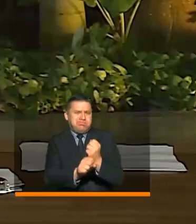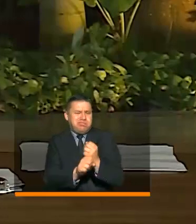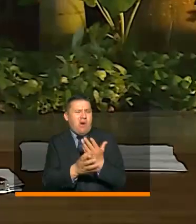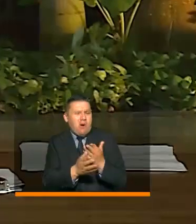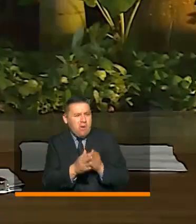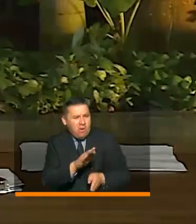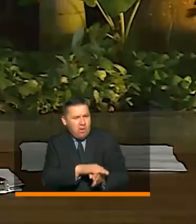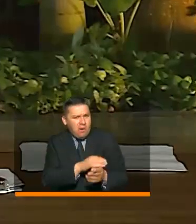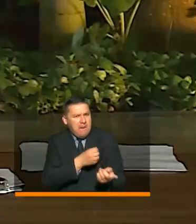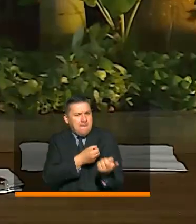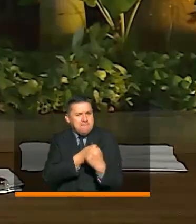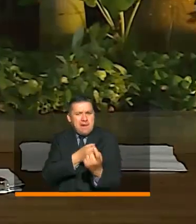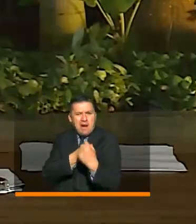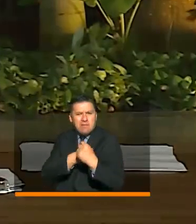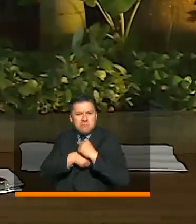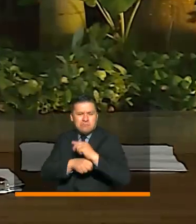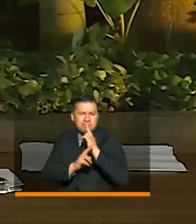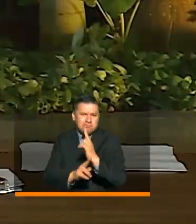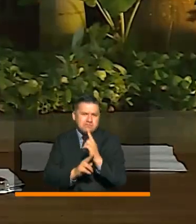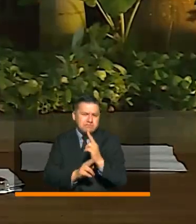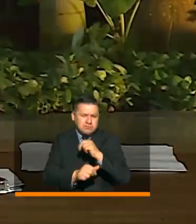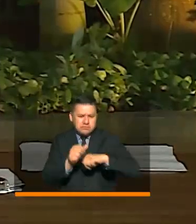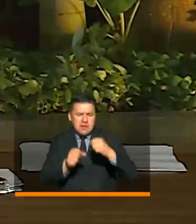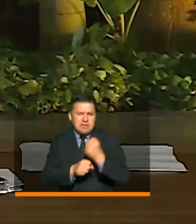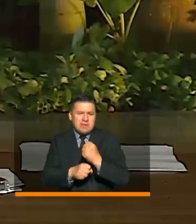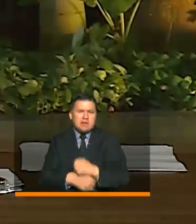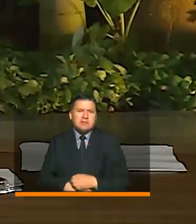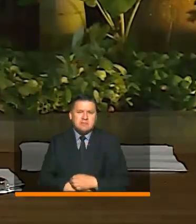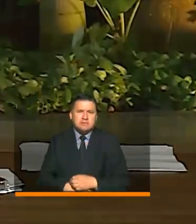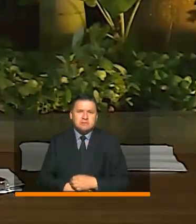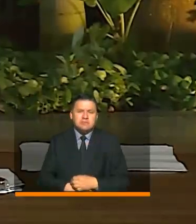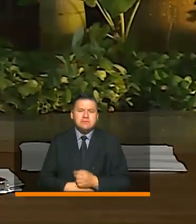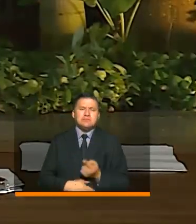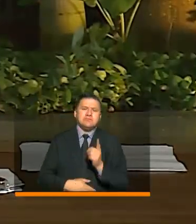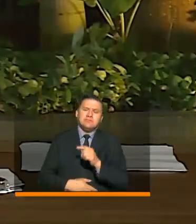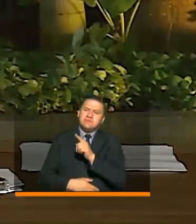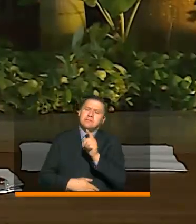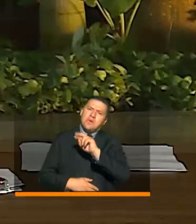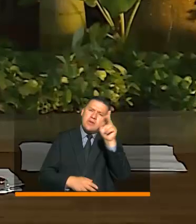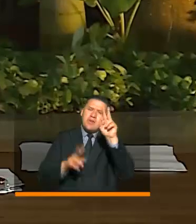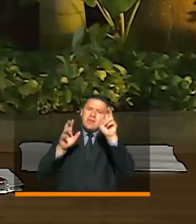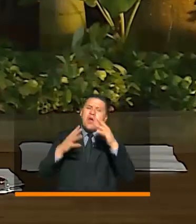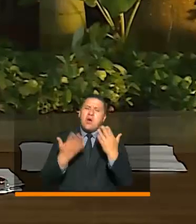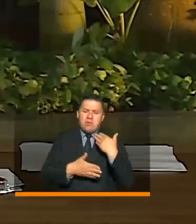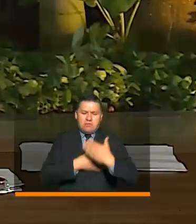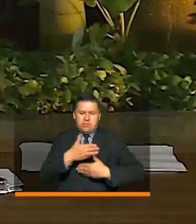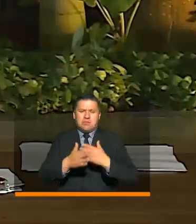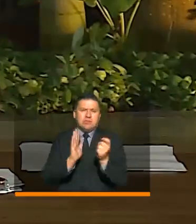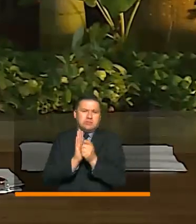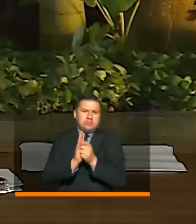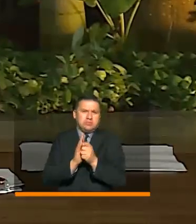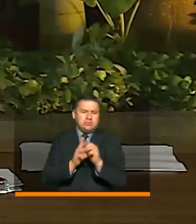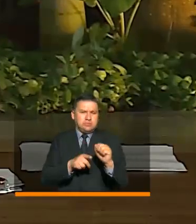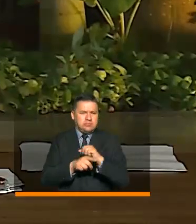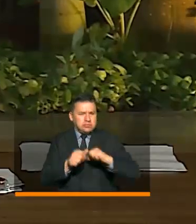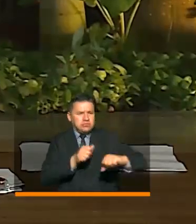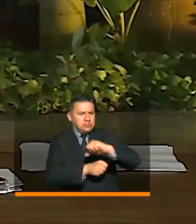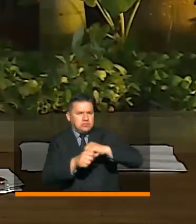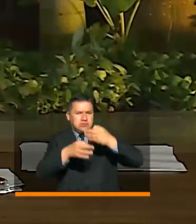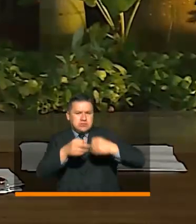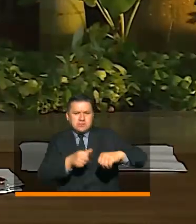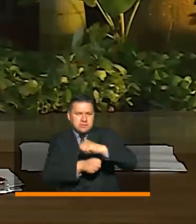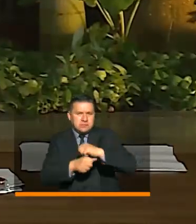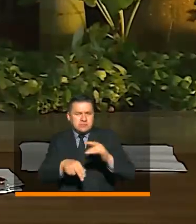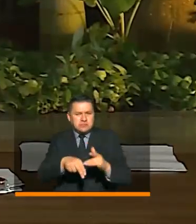trabajadores y vincularlos de manera efectiva al mercado laboral? Y también lo otro, ¿cómo avanza ese ejercicio de reactivación